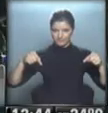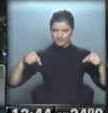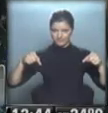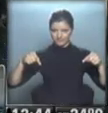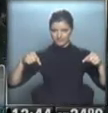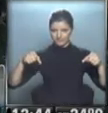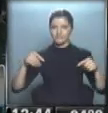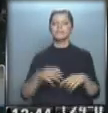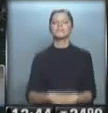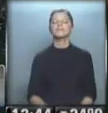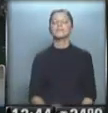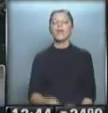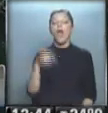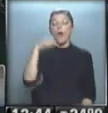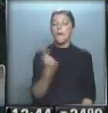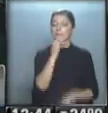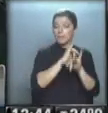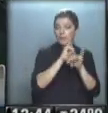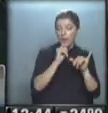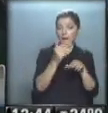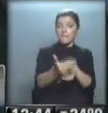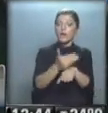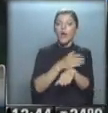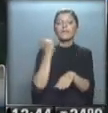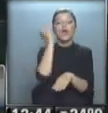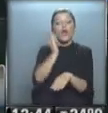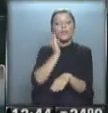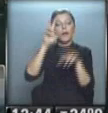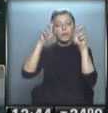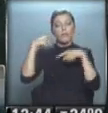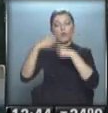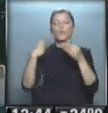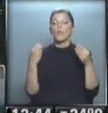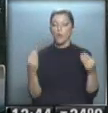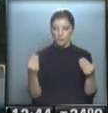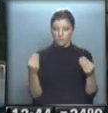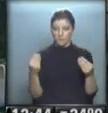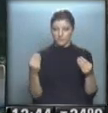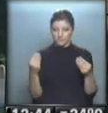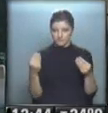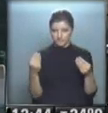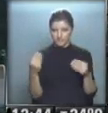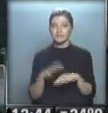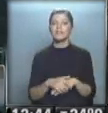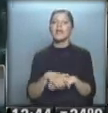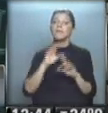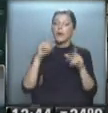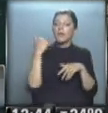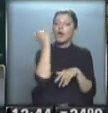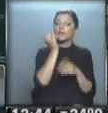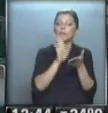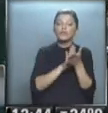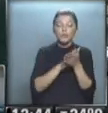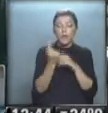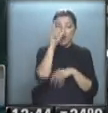7 Internacional. Vamos a ir a la primera pausa, no sin antes poner en juego lo que hacemos habitualmente sábado a sábado, un personaje para que